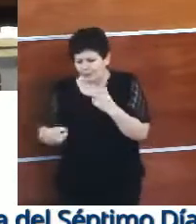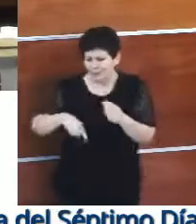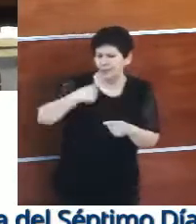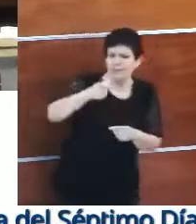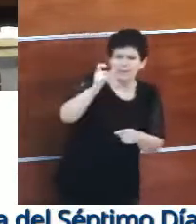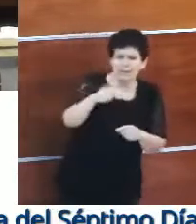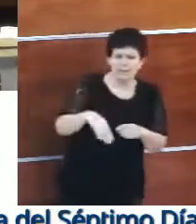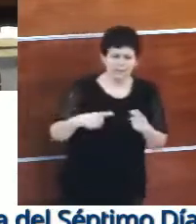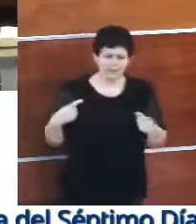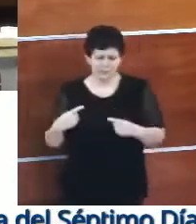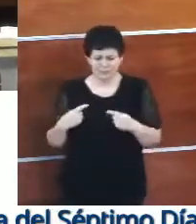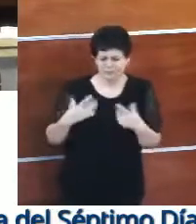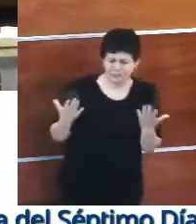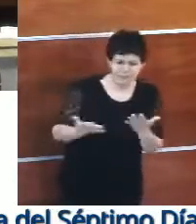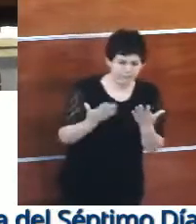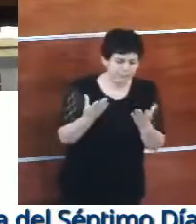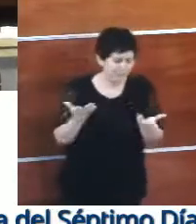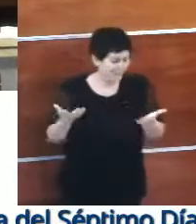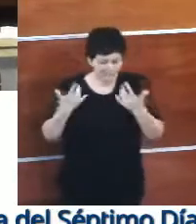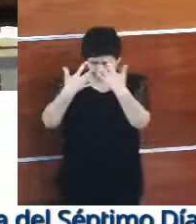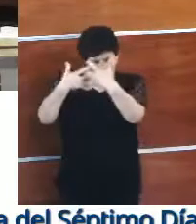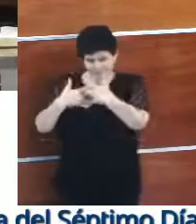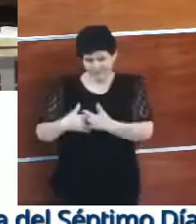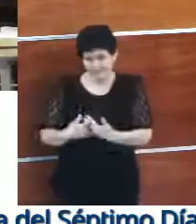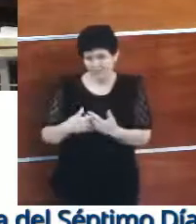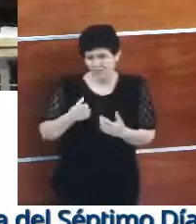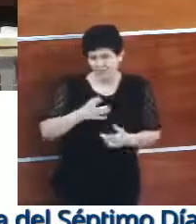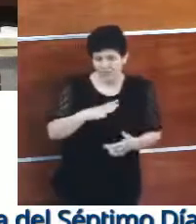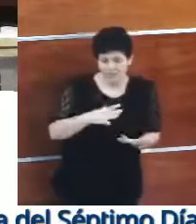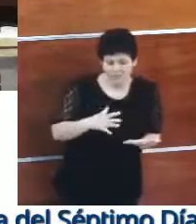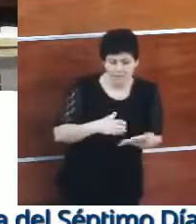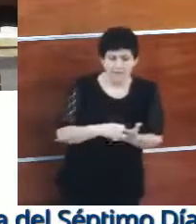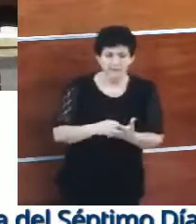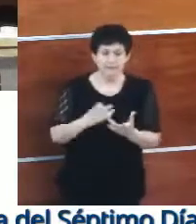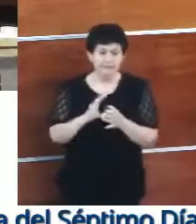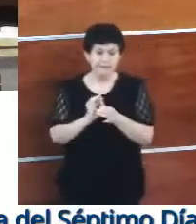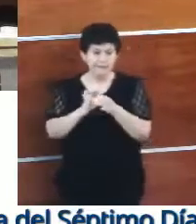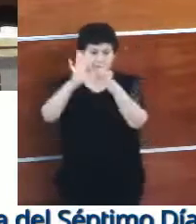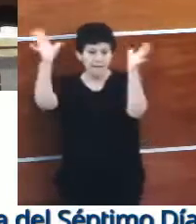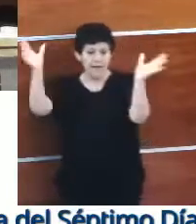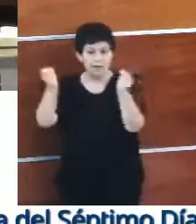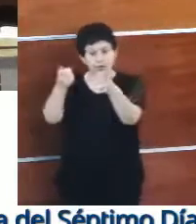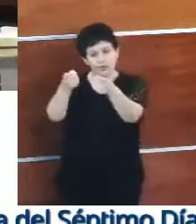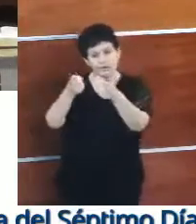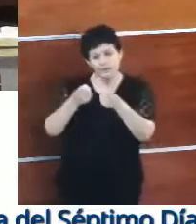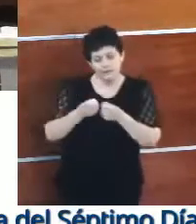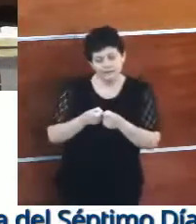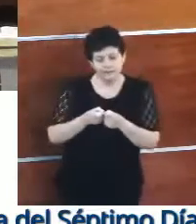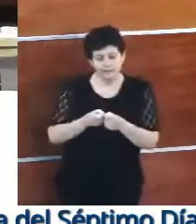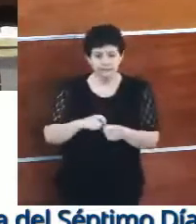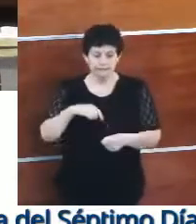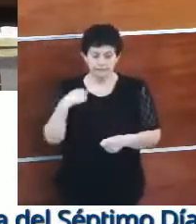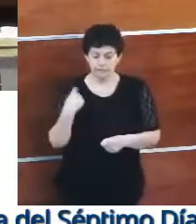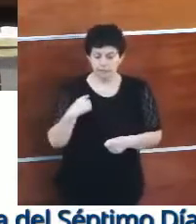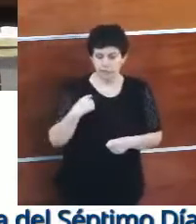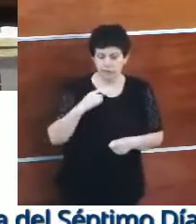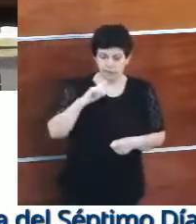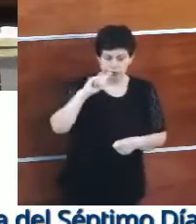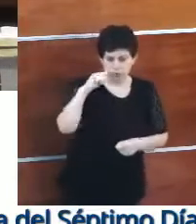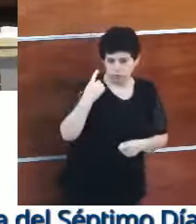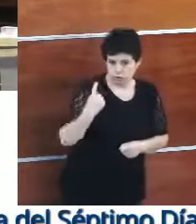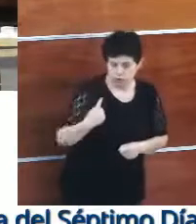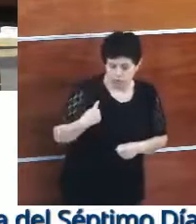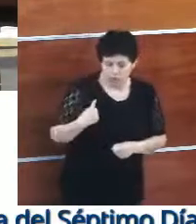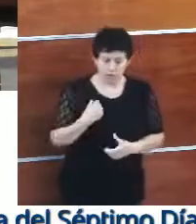luchas espirituales muy profundas y que necesita experimentar a un Salvador, porque solo ha batallado o